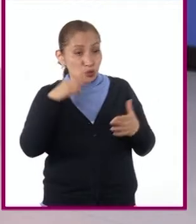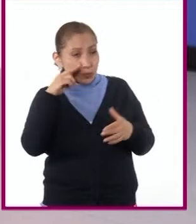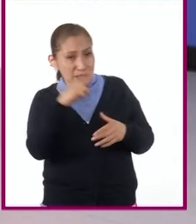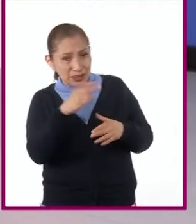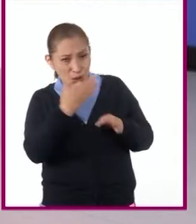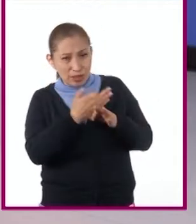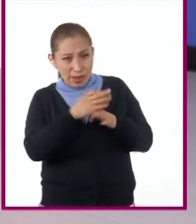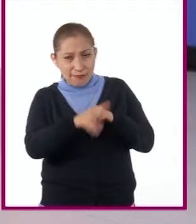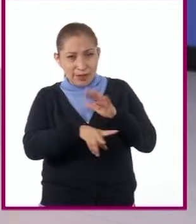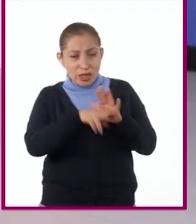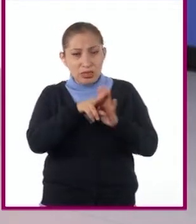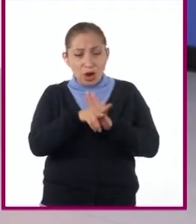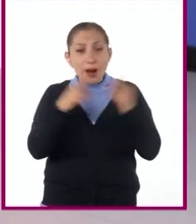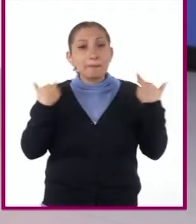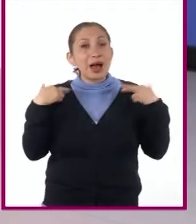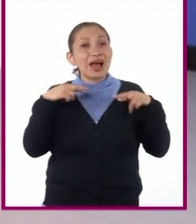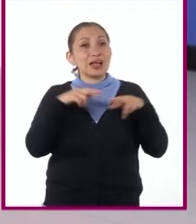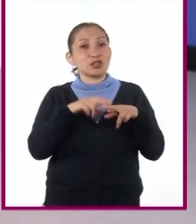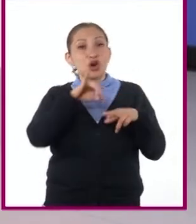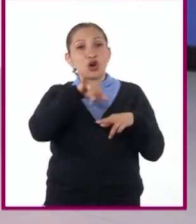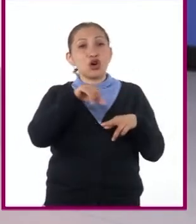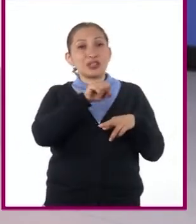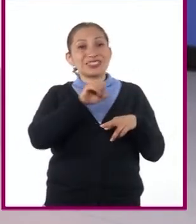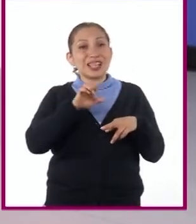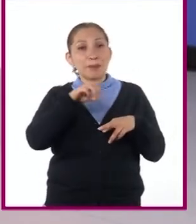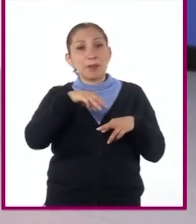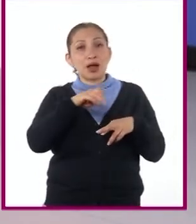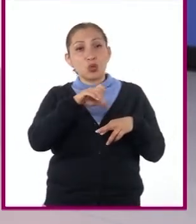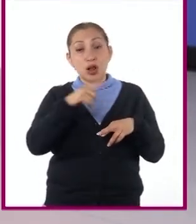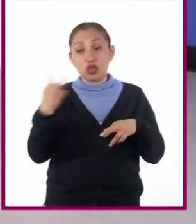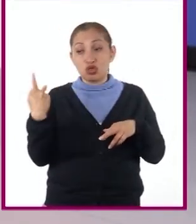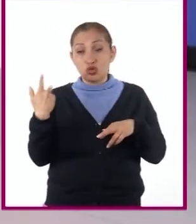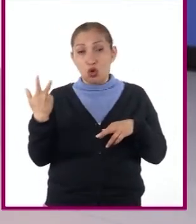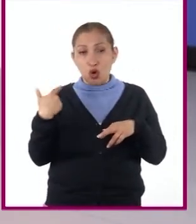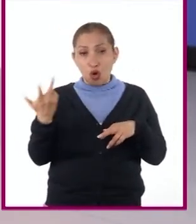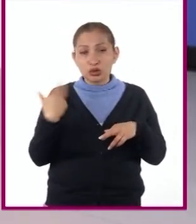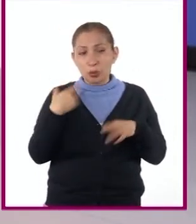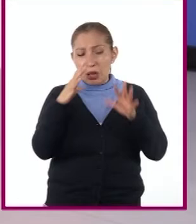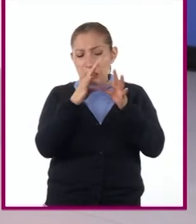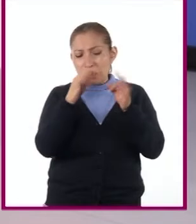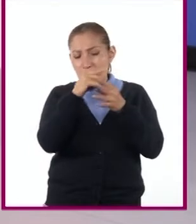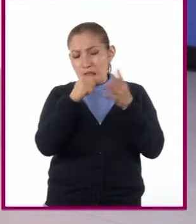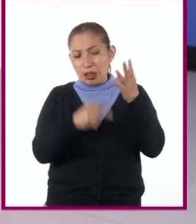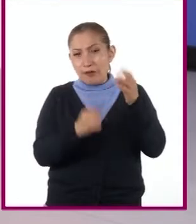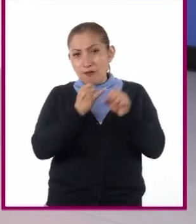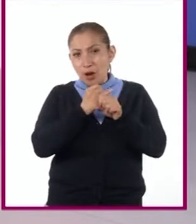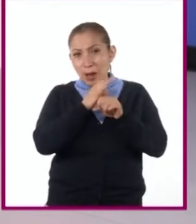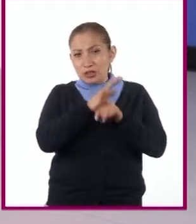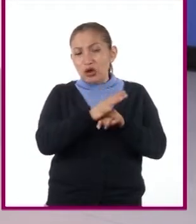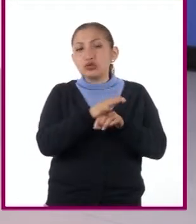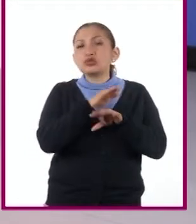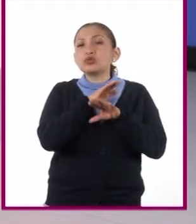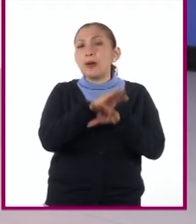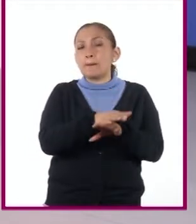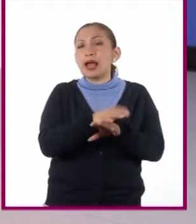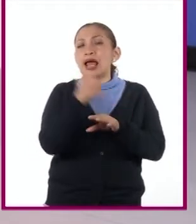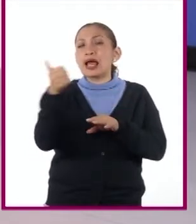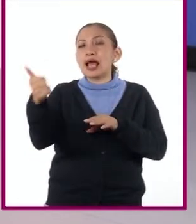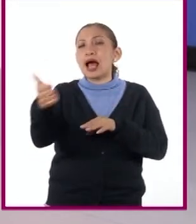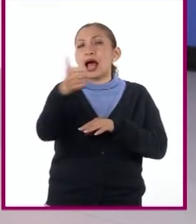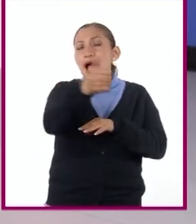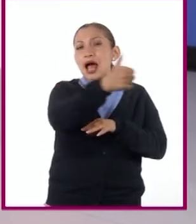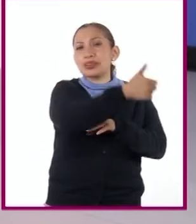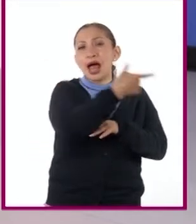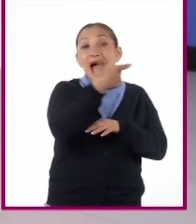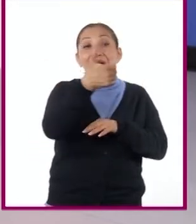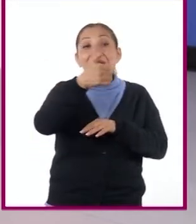en el video, el profesor José Manuel y yo desglosaremos información referente a cada uno de